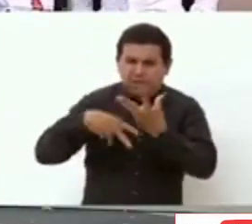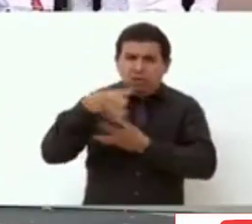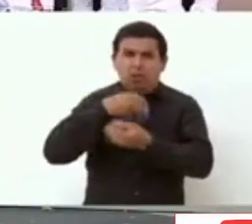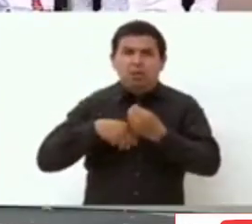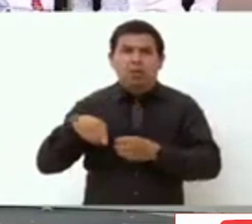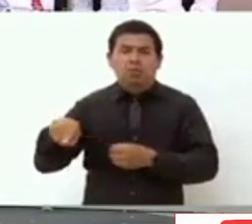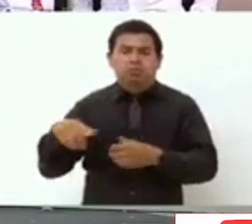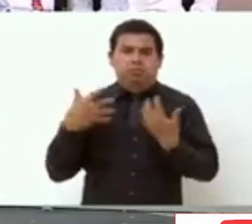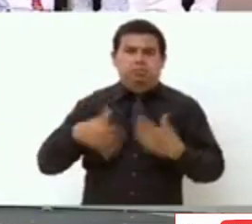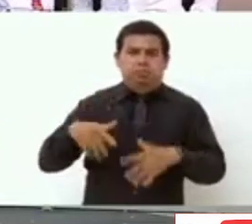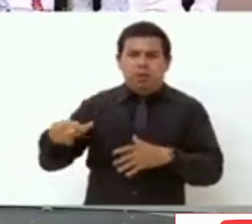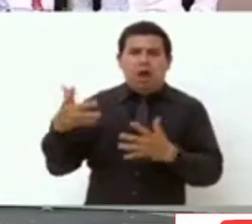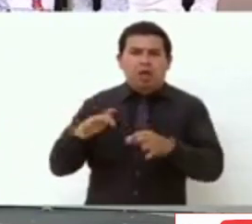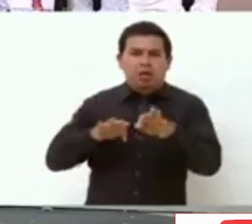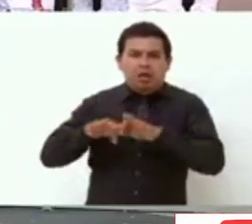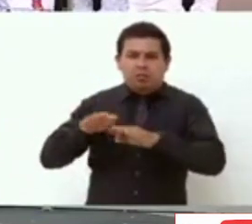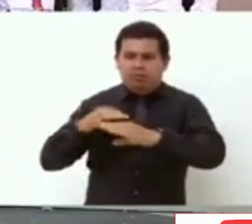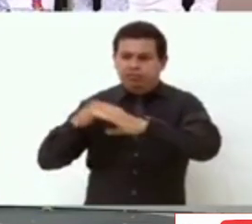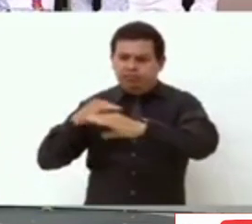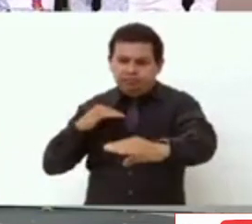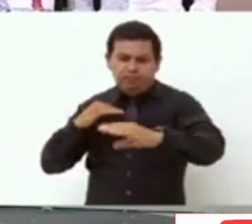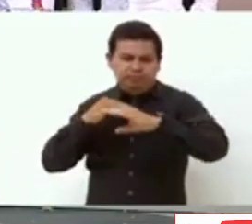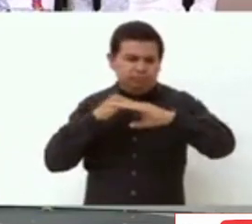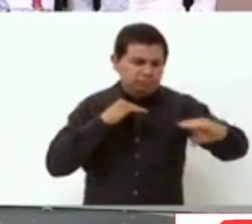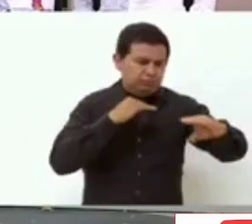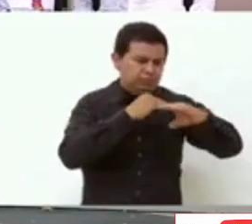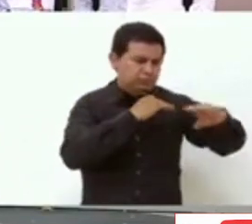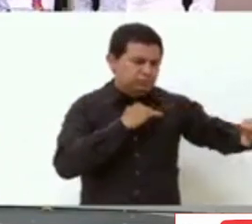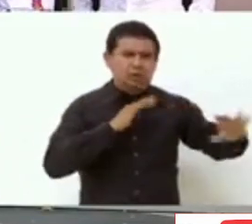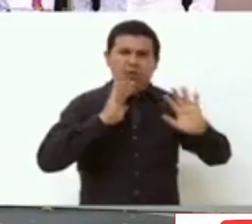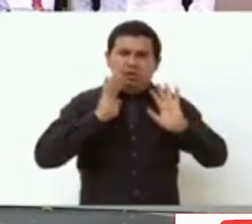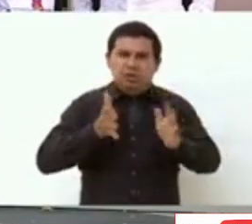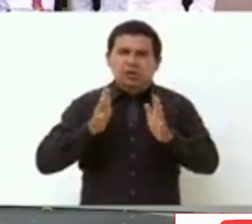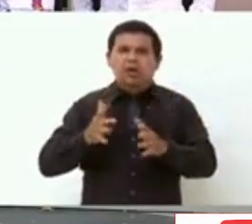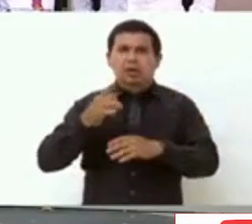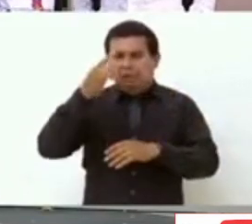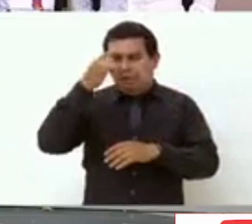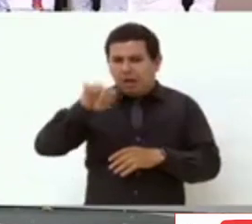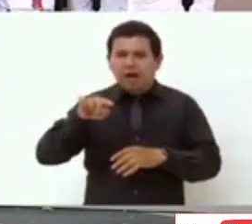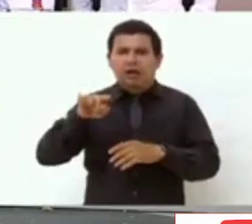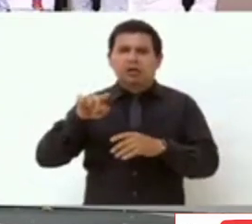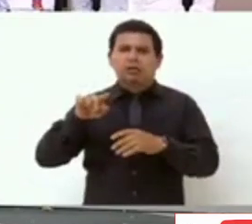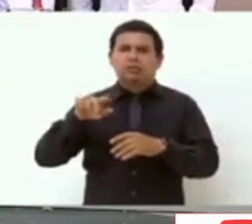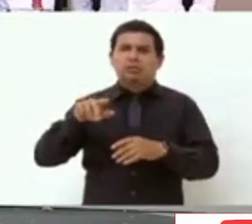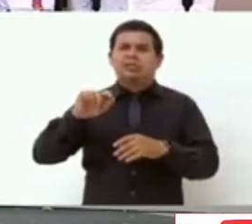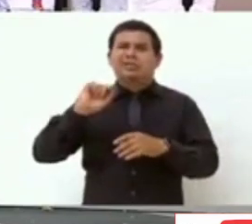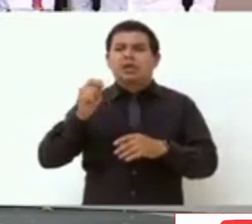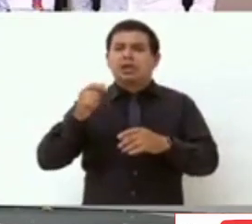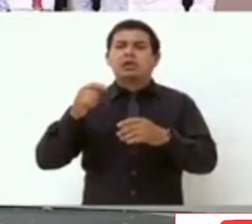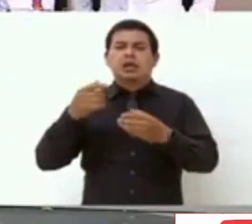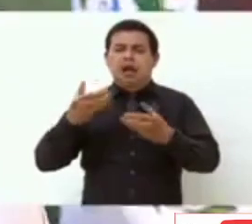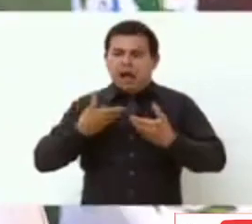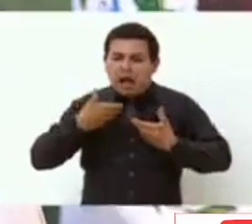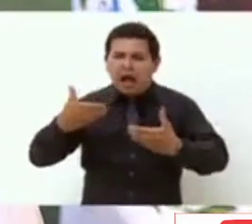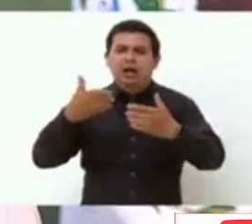están construyendo los caminos para comunicar a todas las